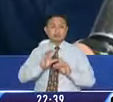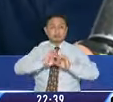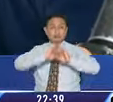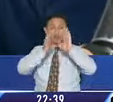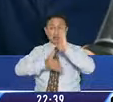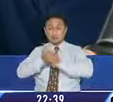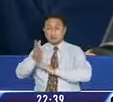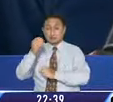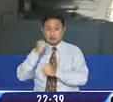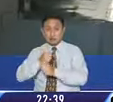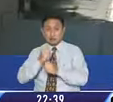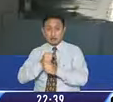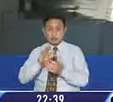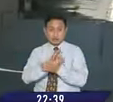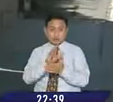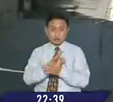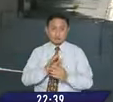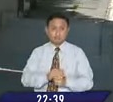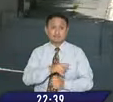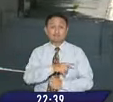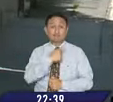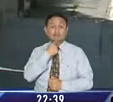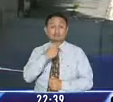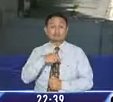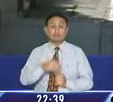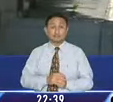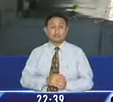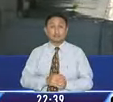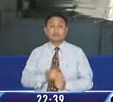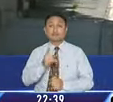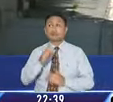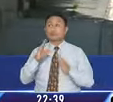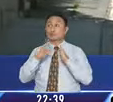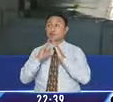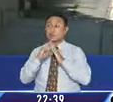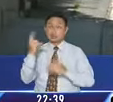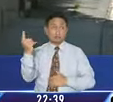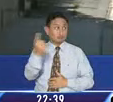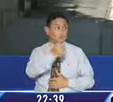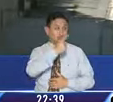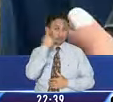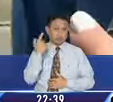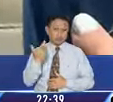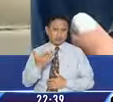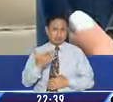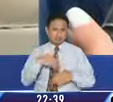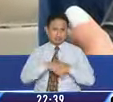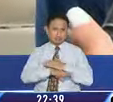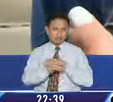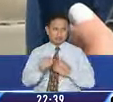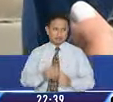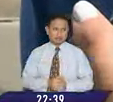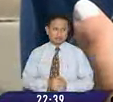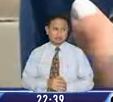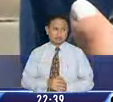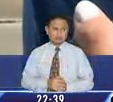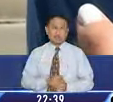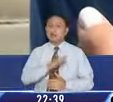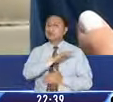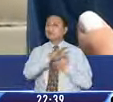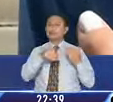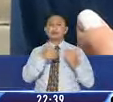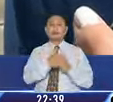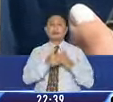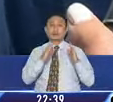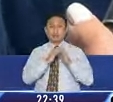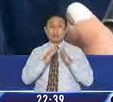a sus trabajos, a los colegios. Incluso aseguran que gran parte de las viviendas de esta zona han sido afectadas. Yo diría que prácticamente ya todas las